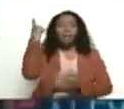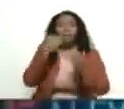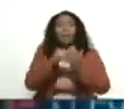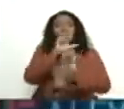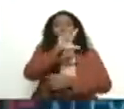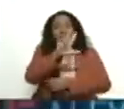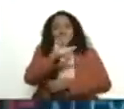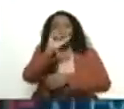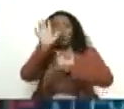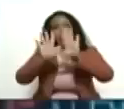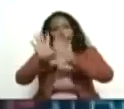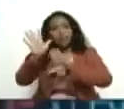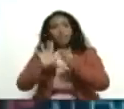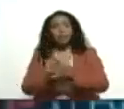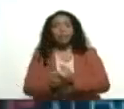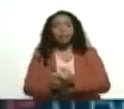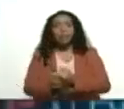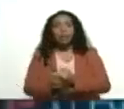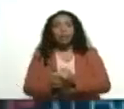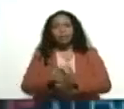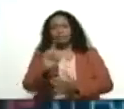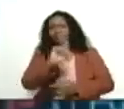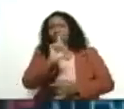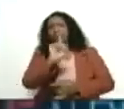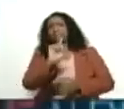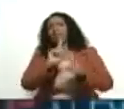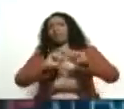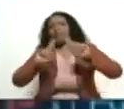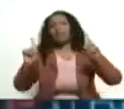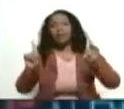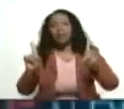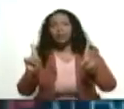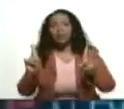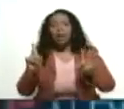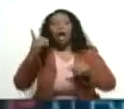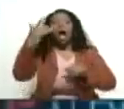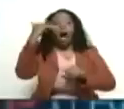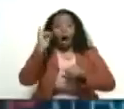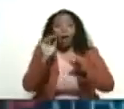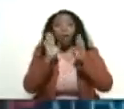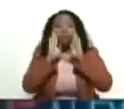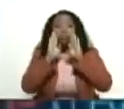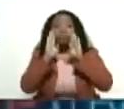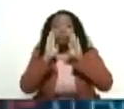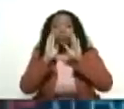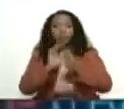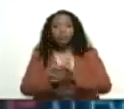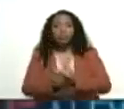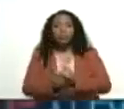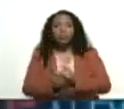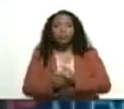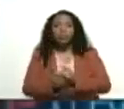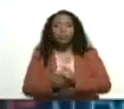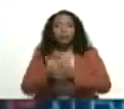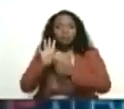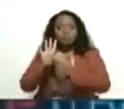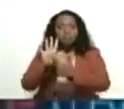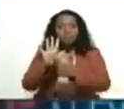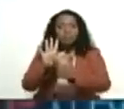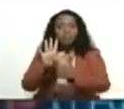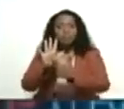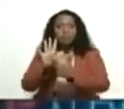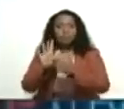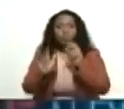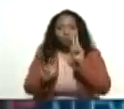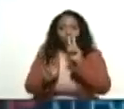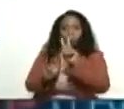1315. ¿No? Al contrario, también hay una confesión donde señalan que